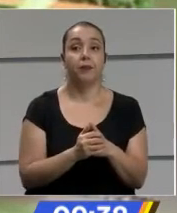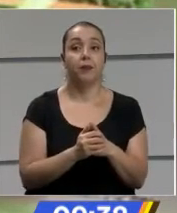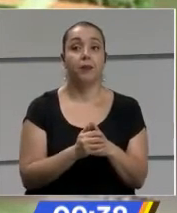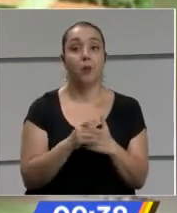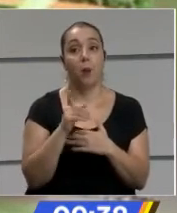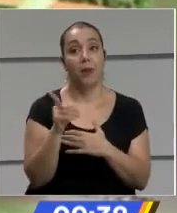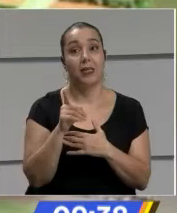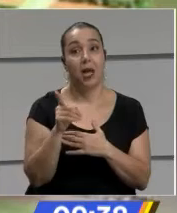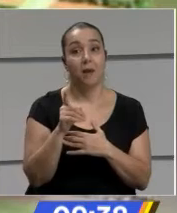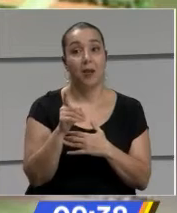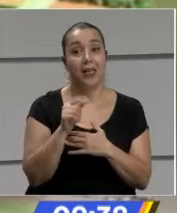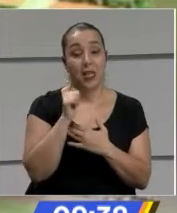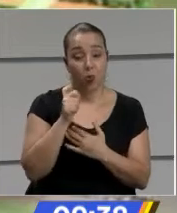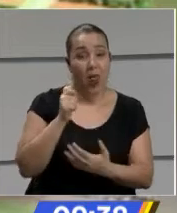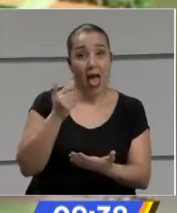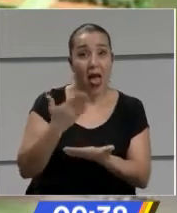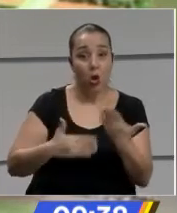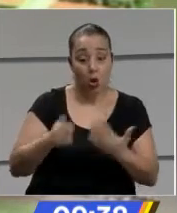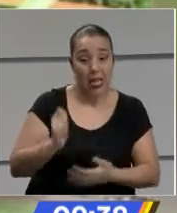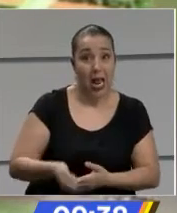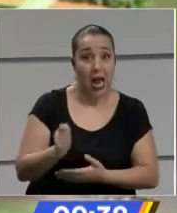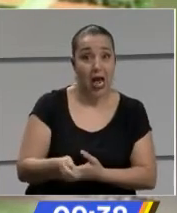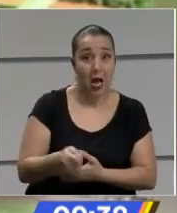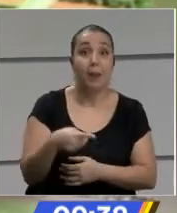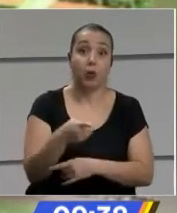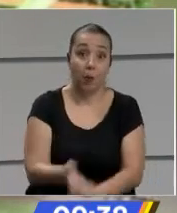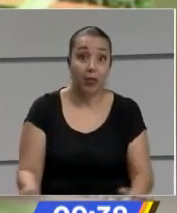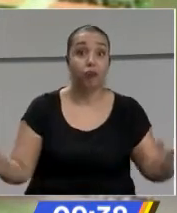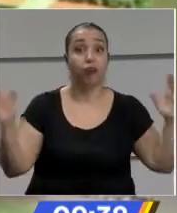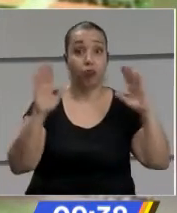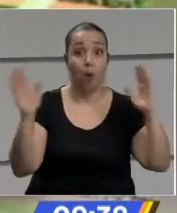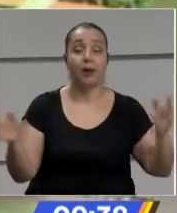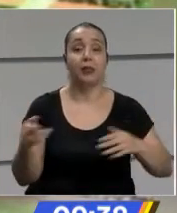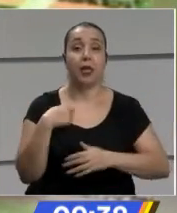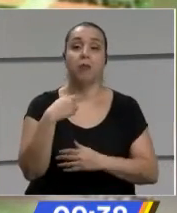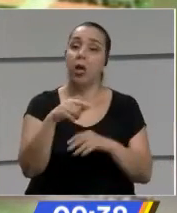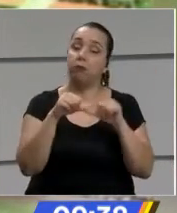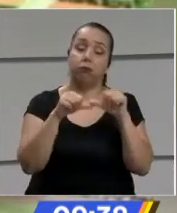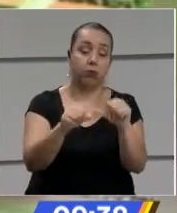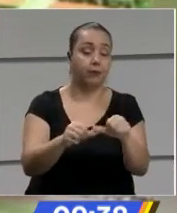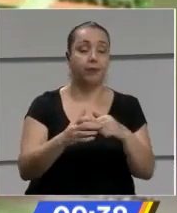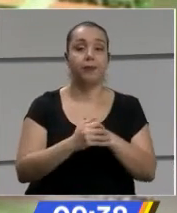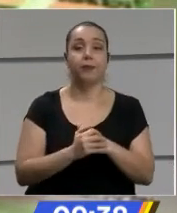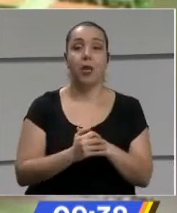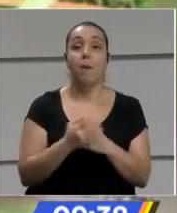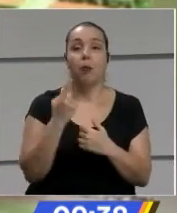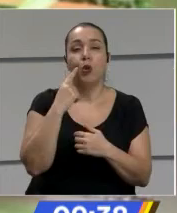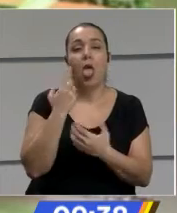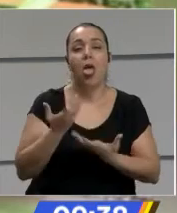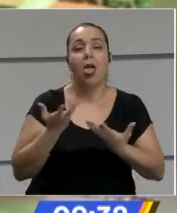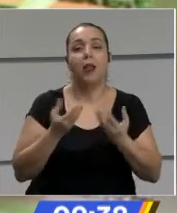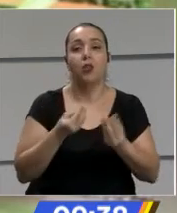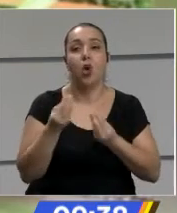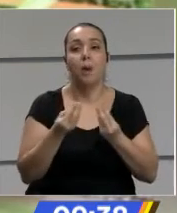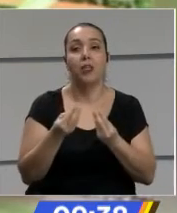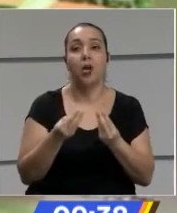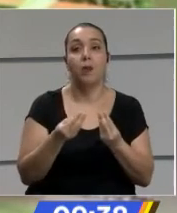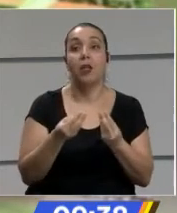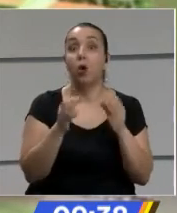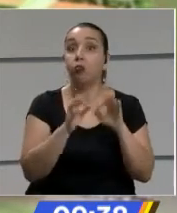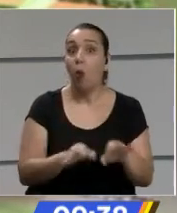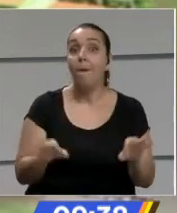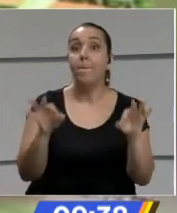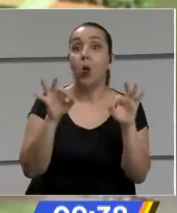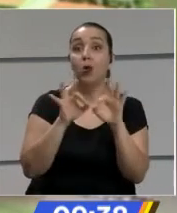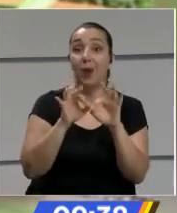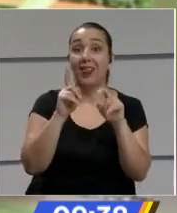Suena de un objeto contra el piso, voy a hacer jumping jacks y así por el estilo, ¿ok? Vamos a ver qué tal me va. Pero antes, algo muy